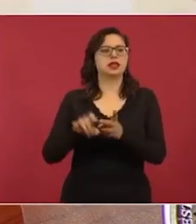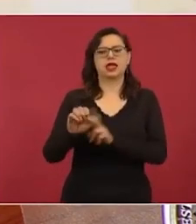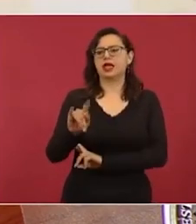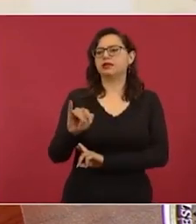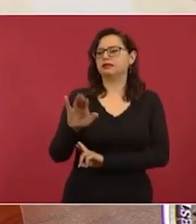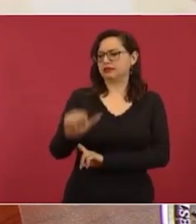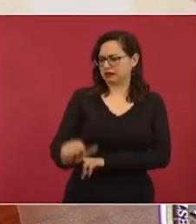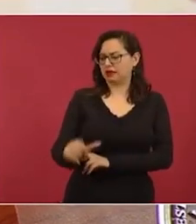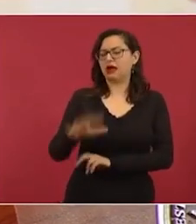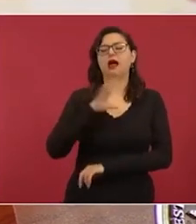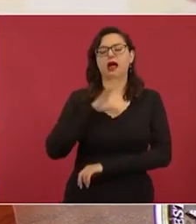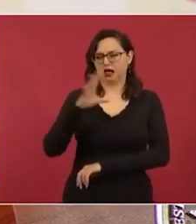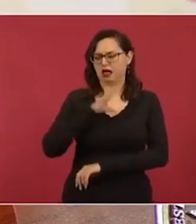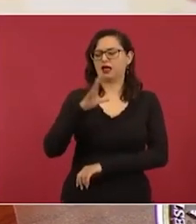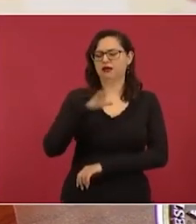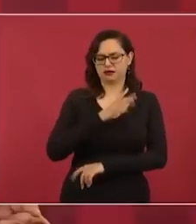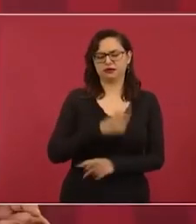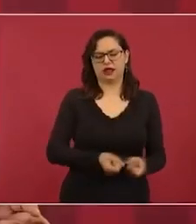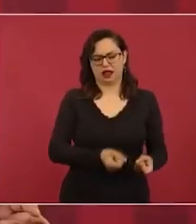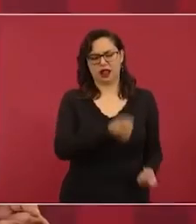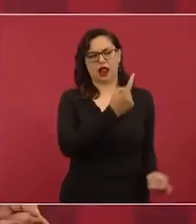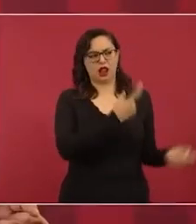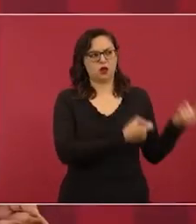pero hay otras